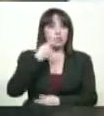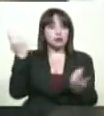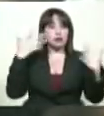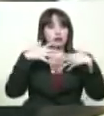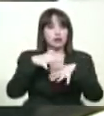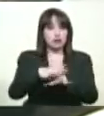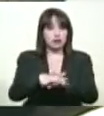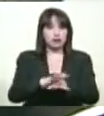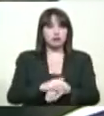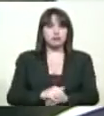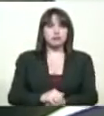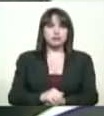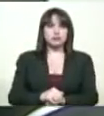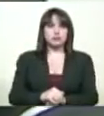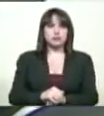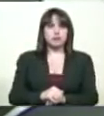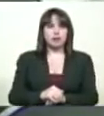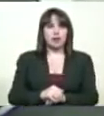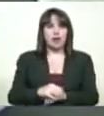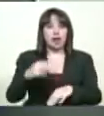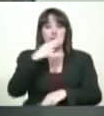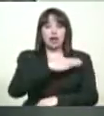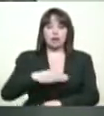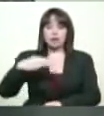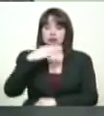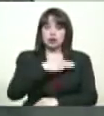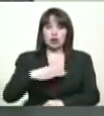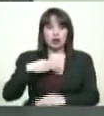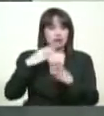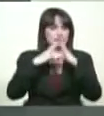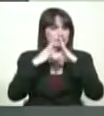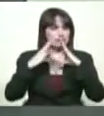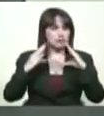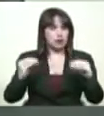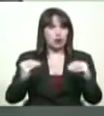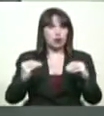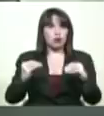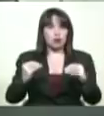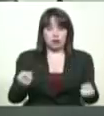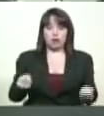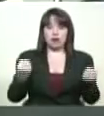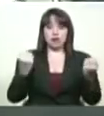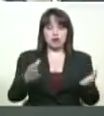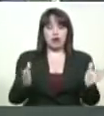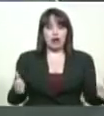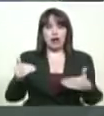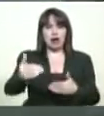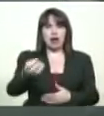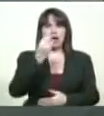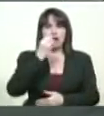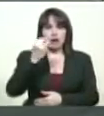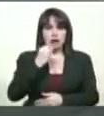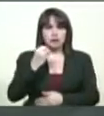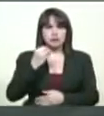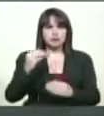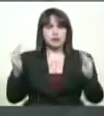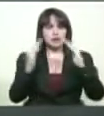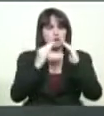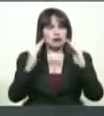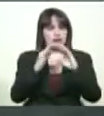las misiones las grandes misiones para llevar la transmisión hogares de la patria